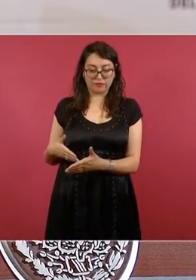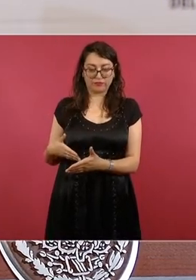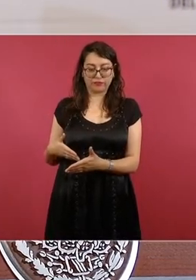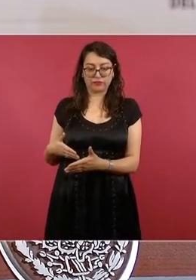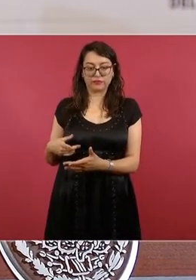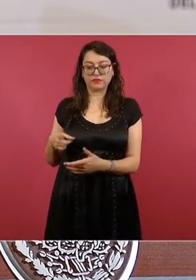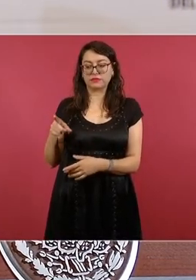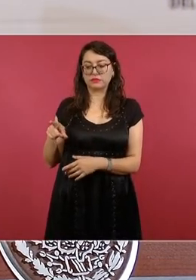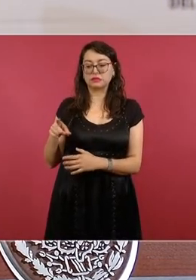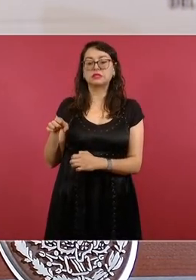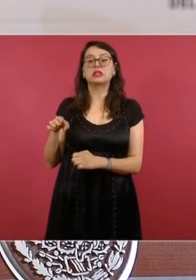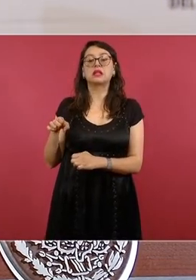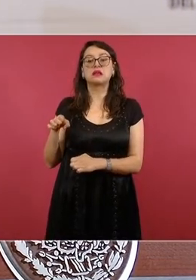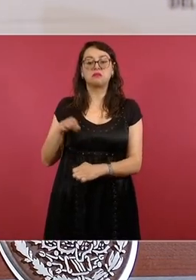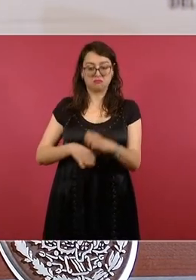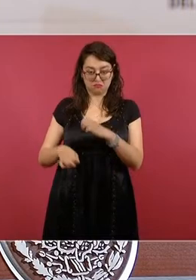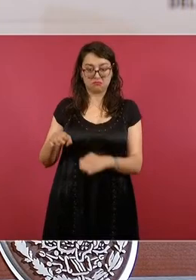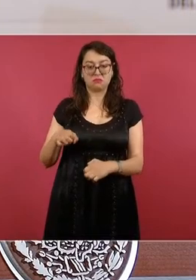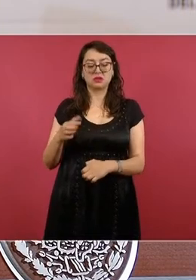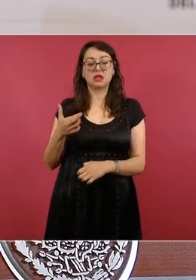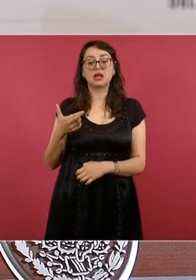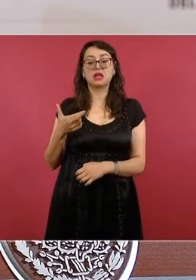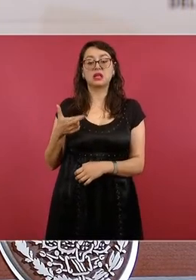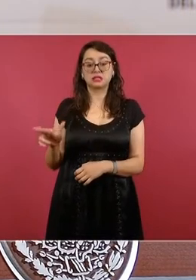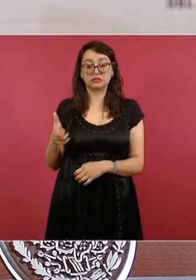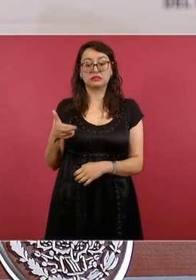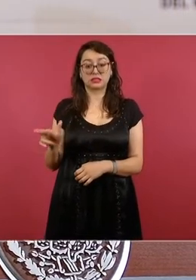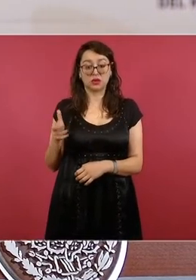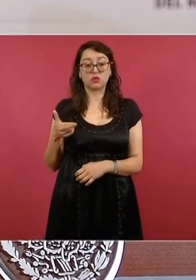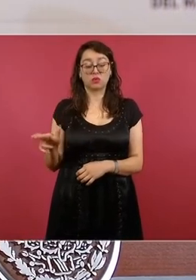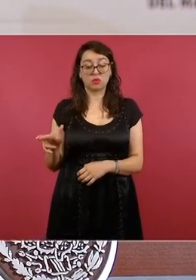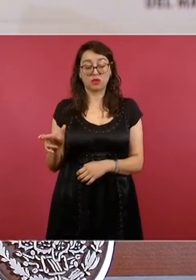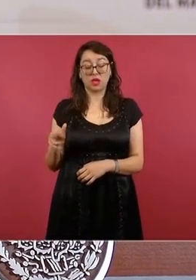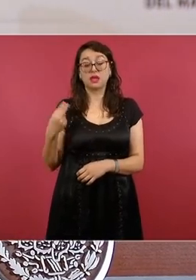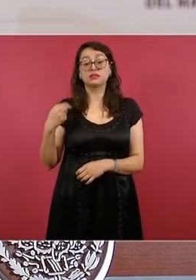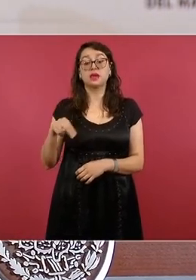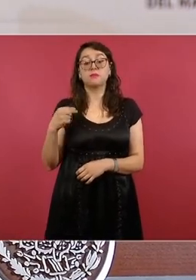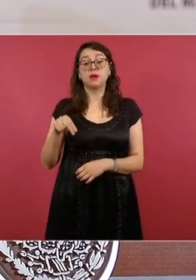un empresario restaurantero, Andrés,